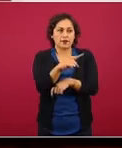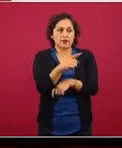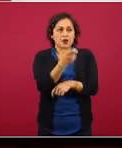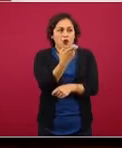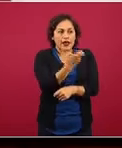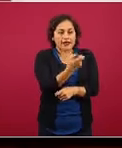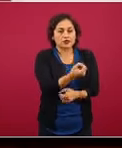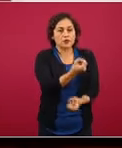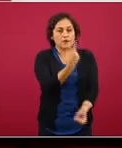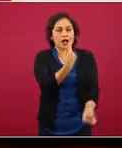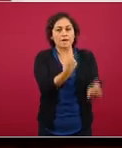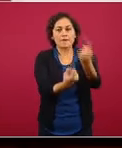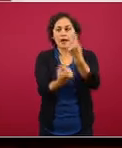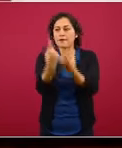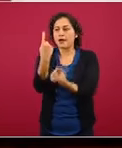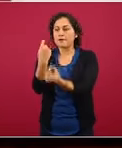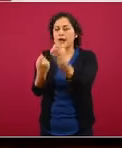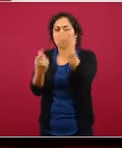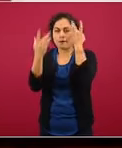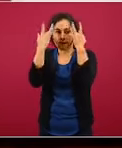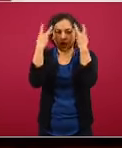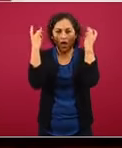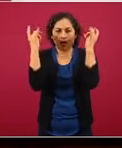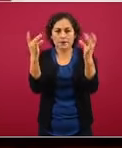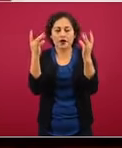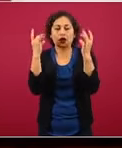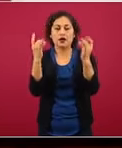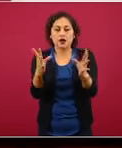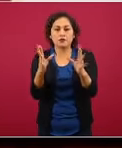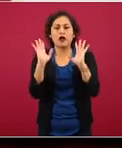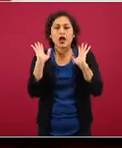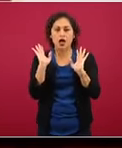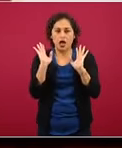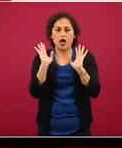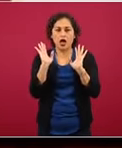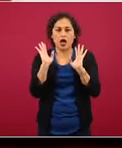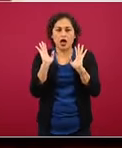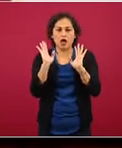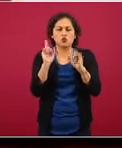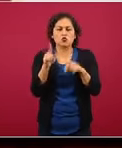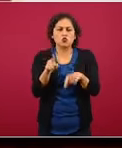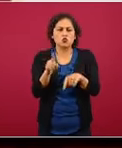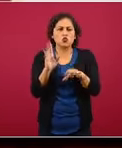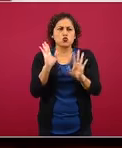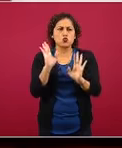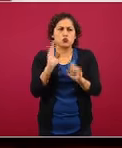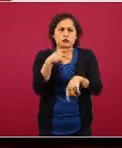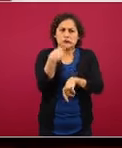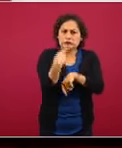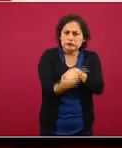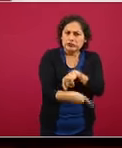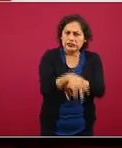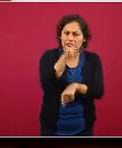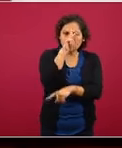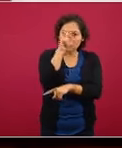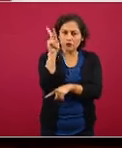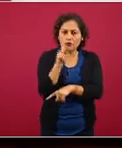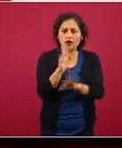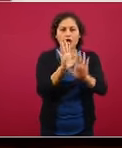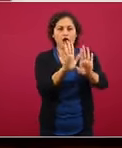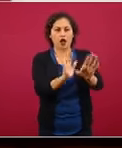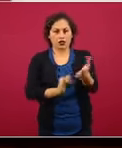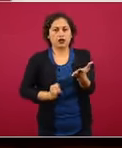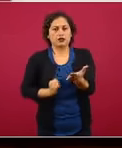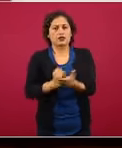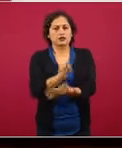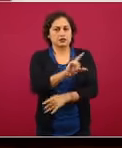superan el beneficio y son más riesgosos, pues entonces se debe de tomar otras decisiones. Pero para